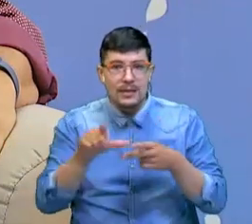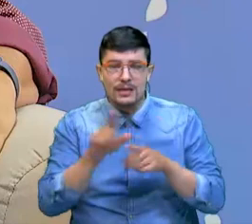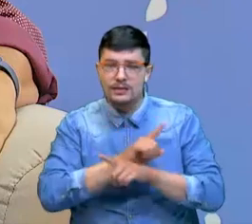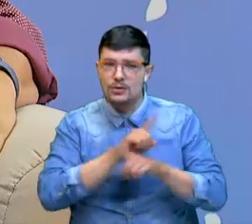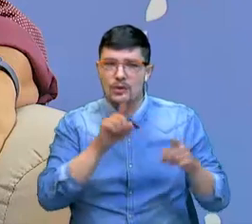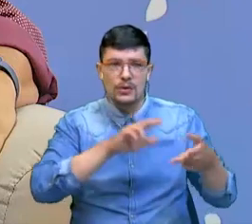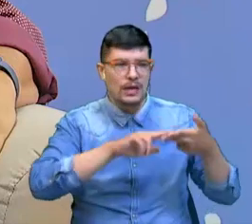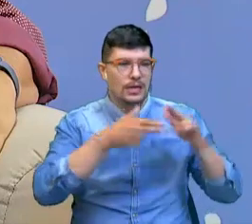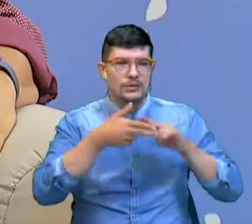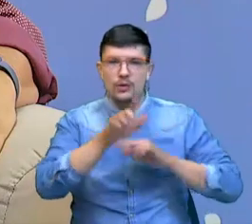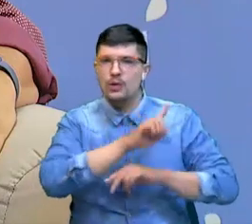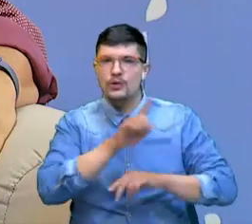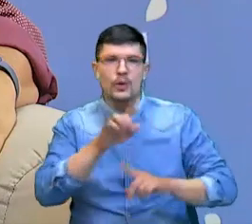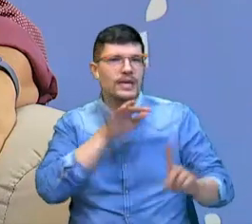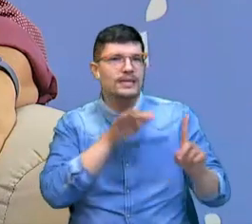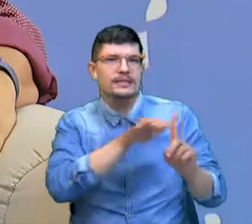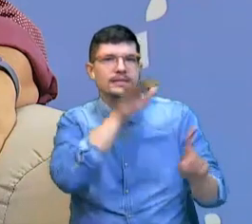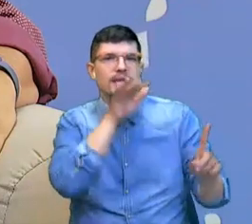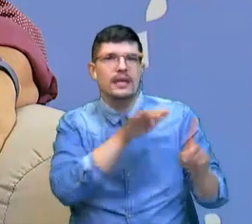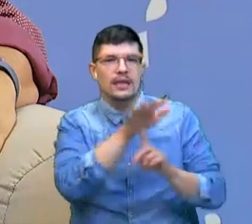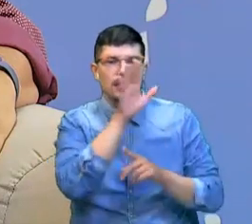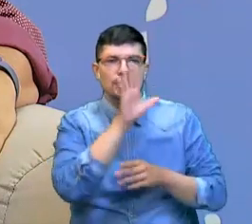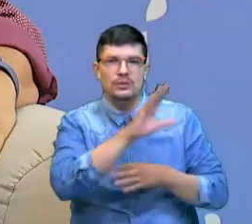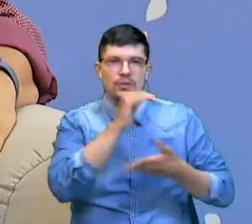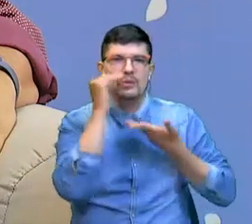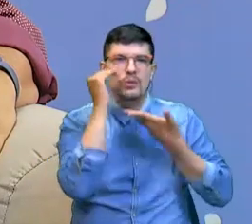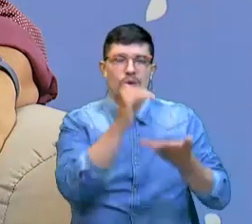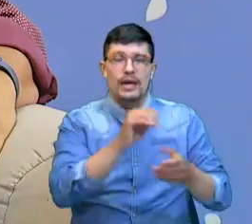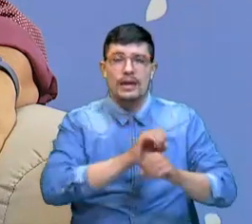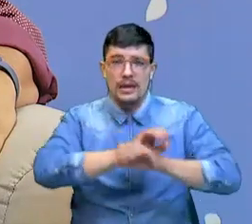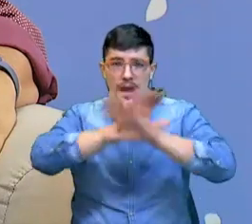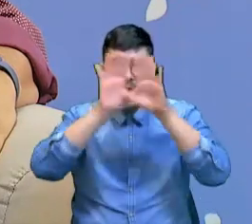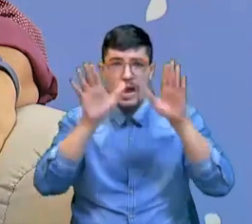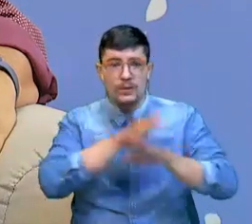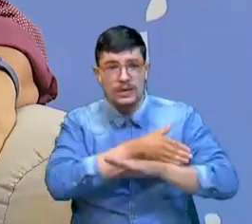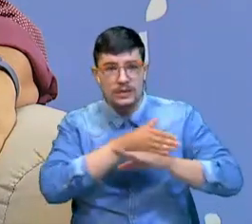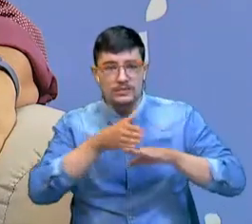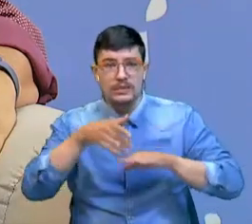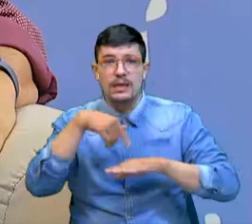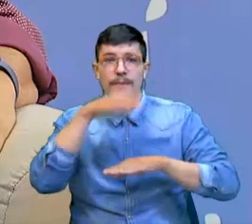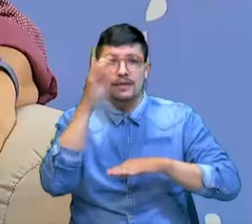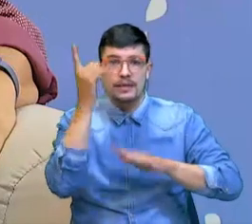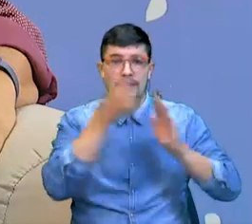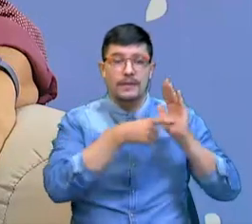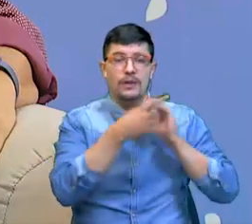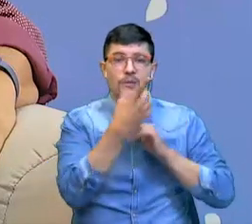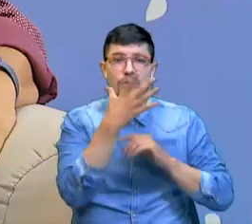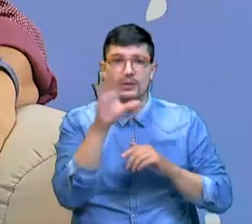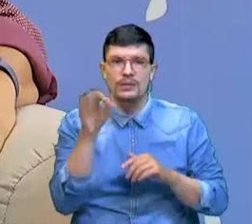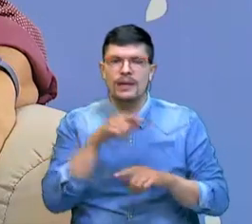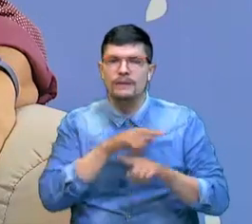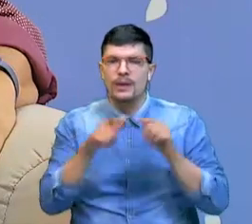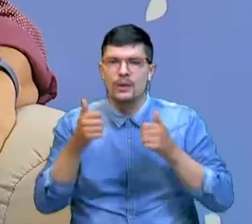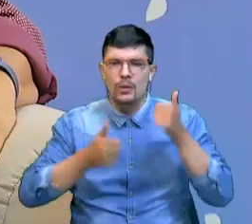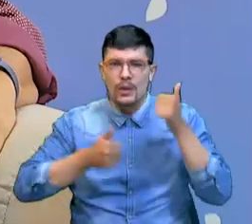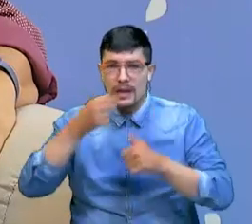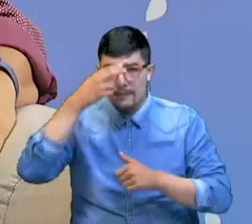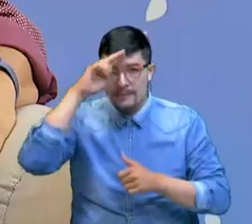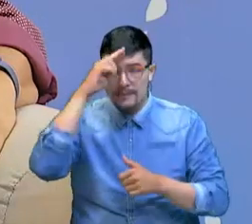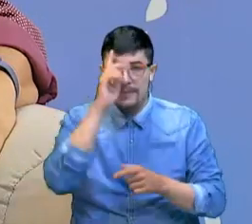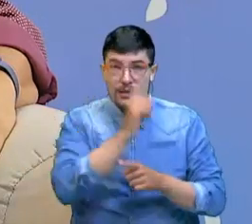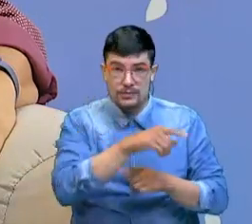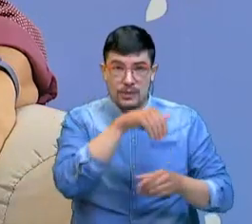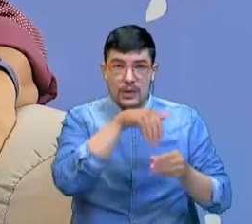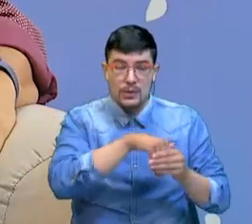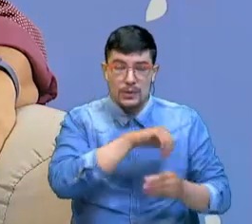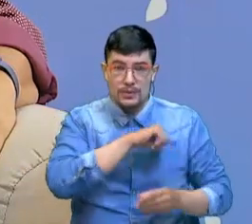no tiene incidencia, por supuesto cuando son posteriores a 1.150. ¿Cuál es mi interpretación? En el régimen de